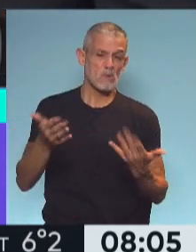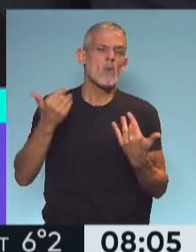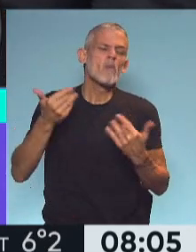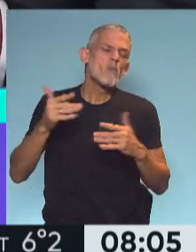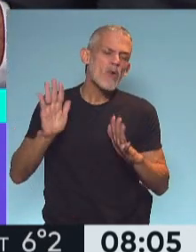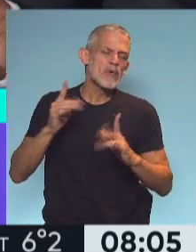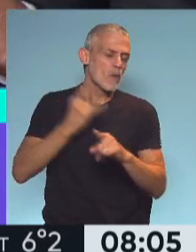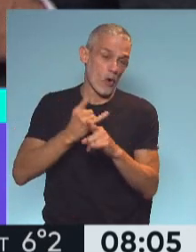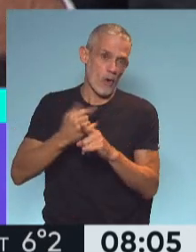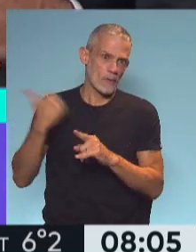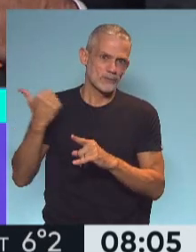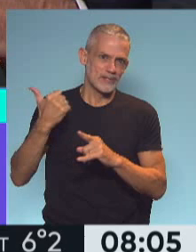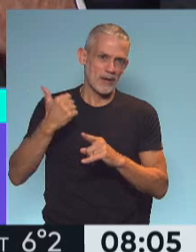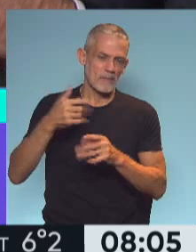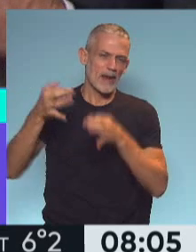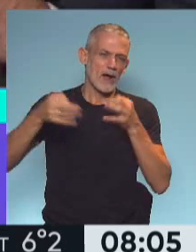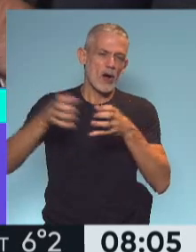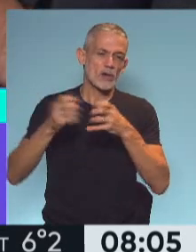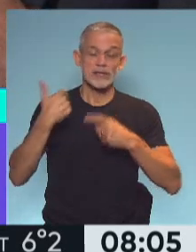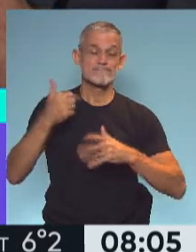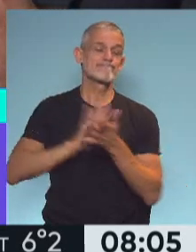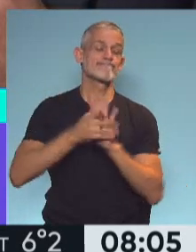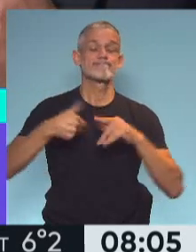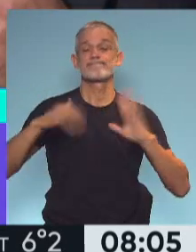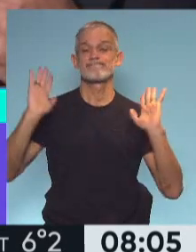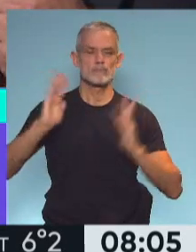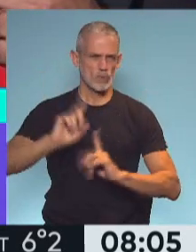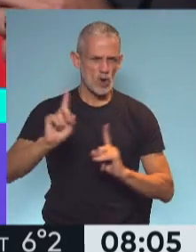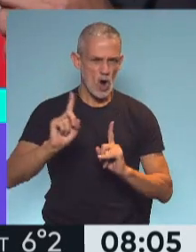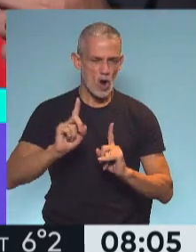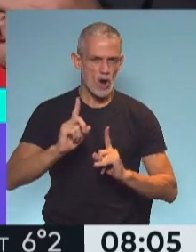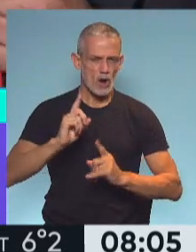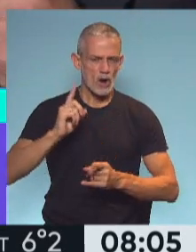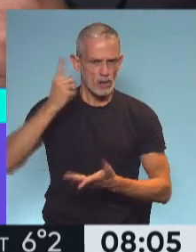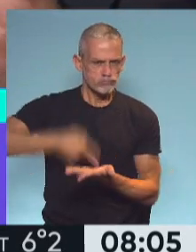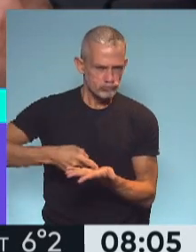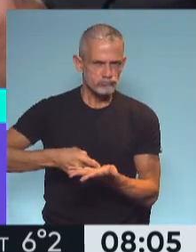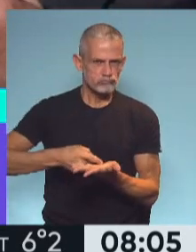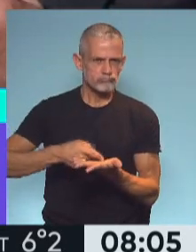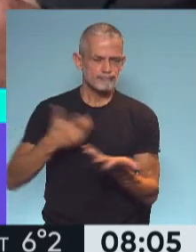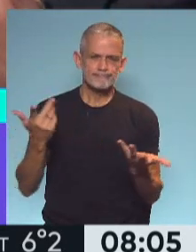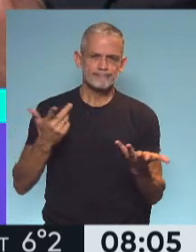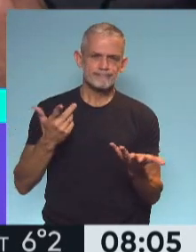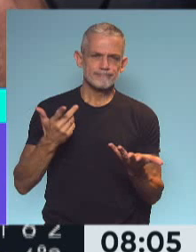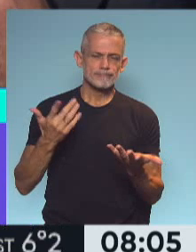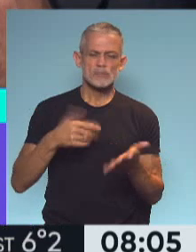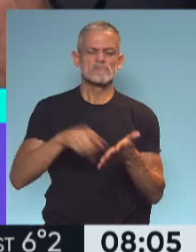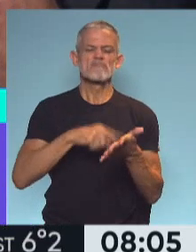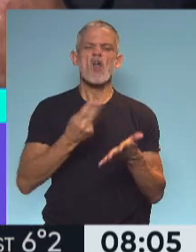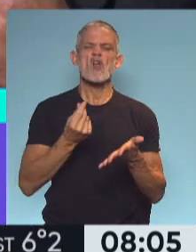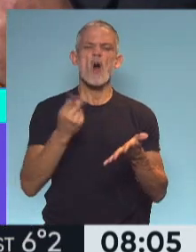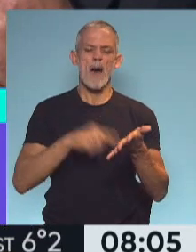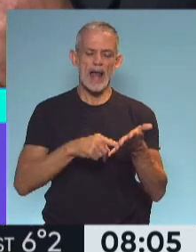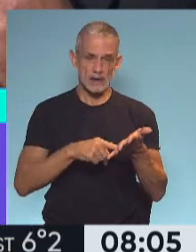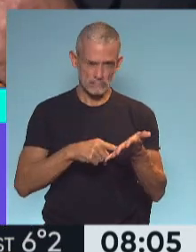hecho como hacen siempre, de declarar abstracta la cuestión, pero no, decidieron echar mano a la invalidez de una